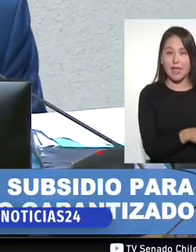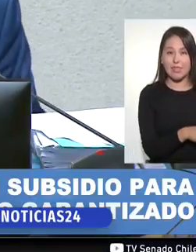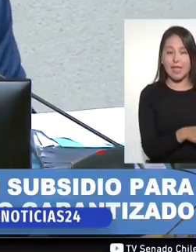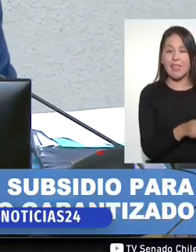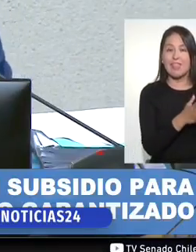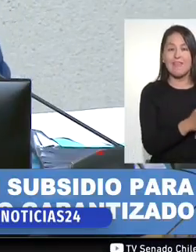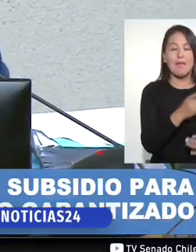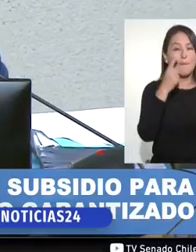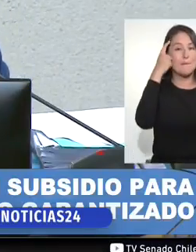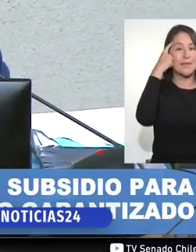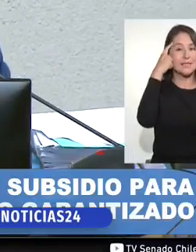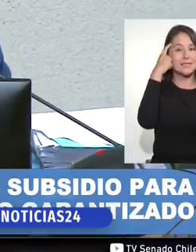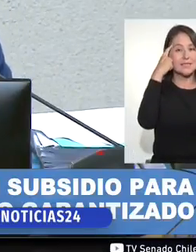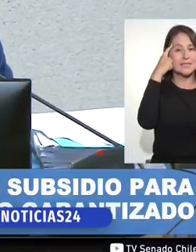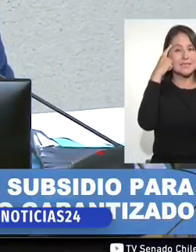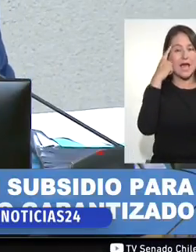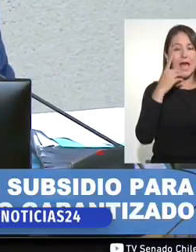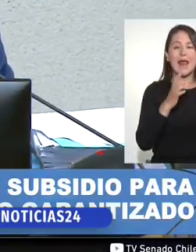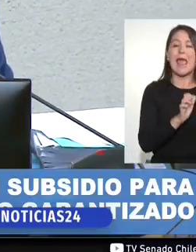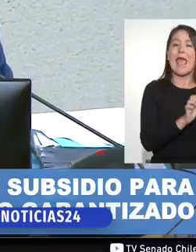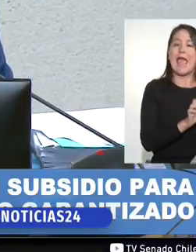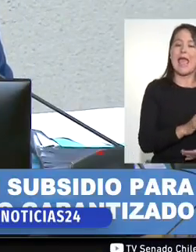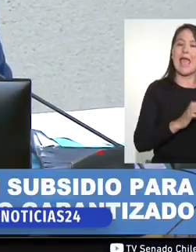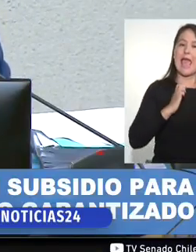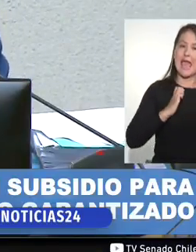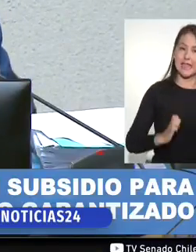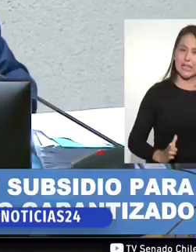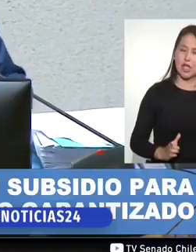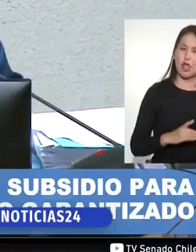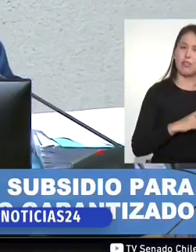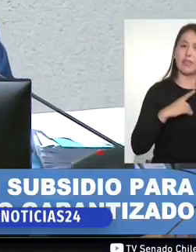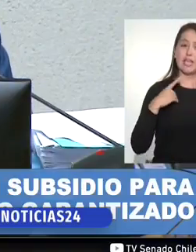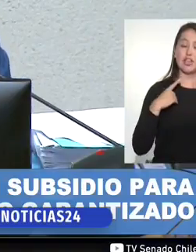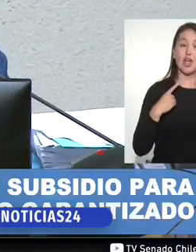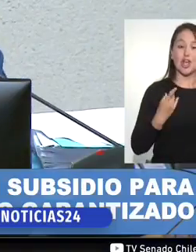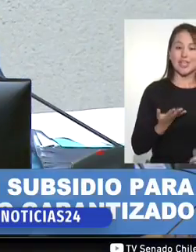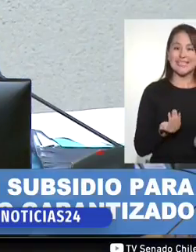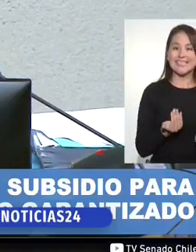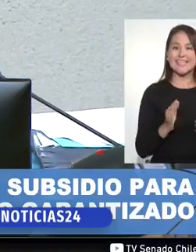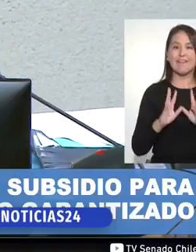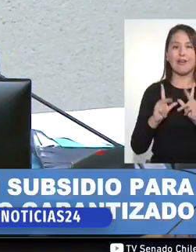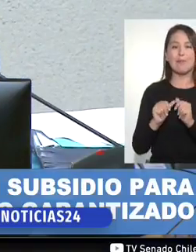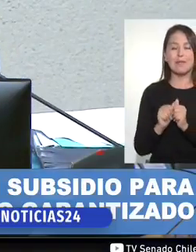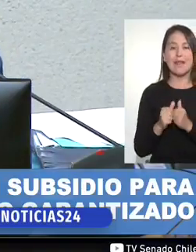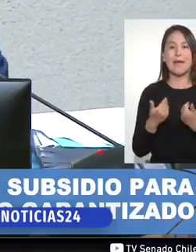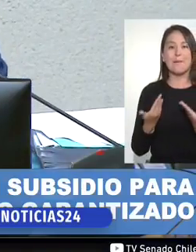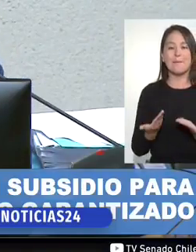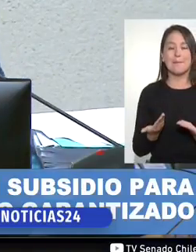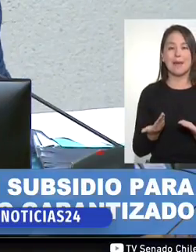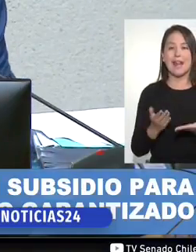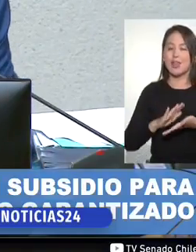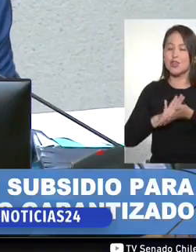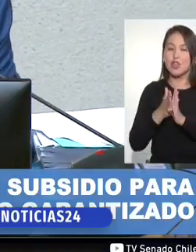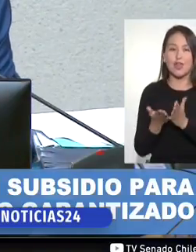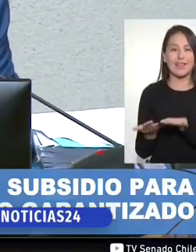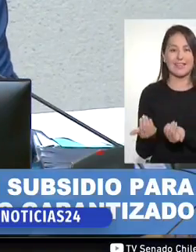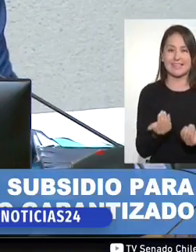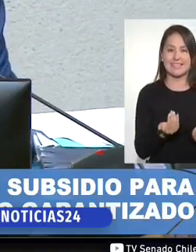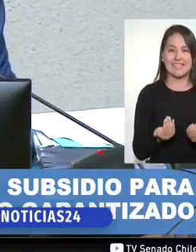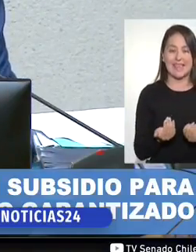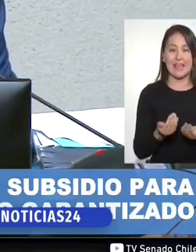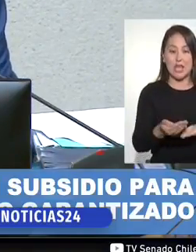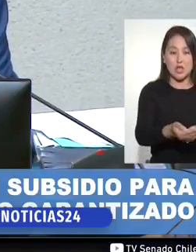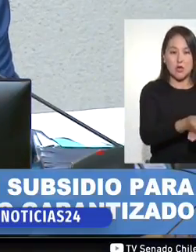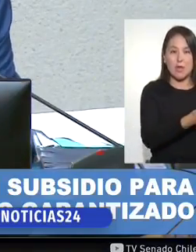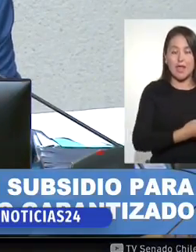segundo trámite debió haberse votado la semana pasada, pero no se logró aquello, ¿eso ya está completamente superado? Está completamente superado, efectivamente tuvimos un